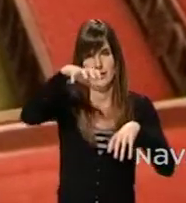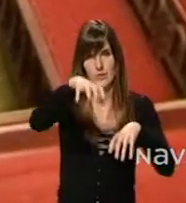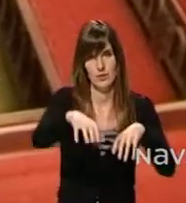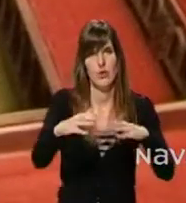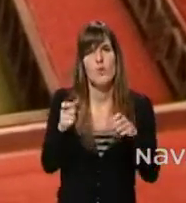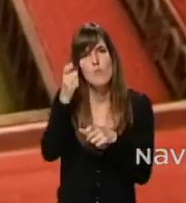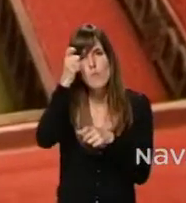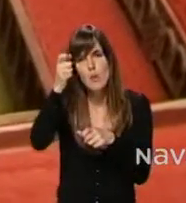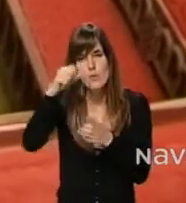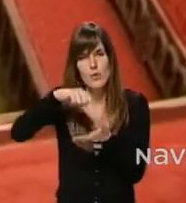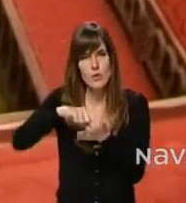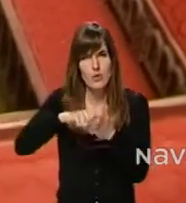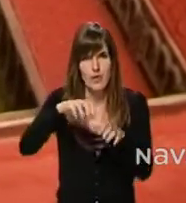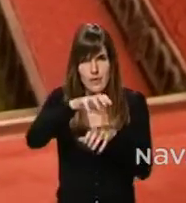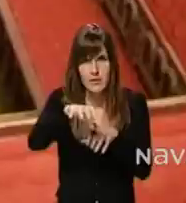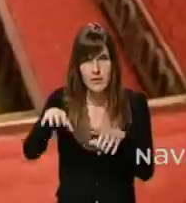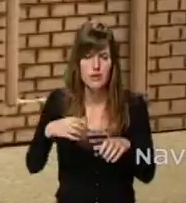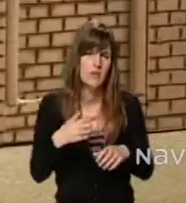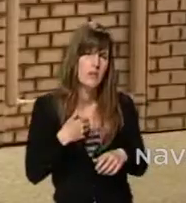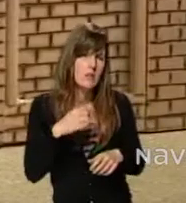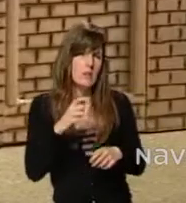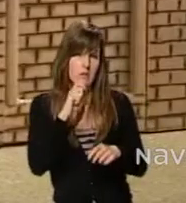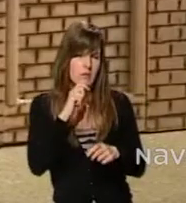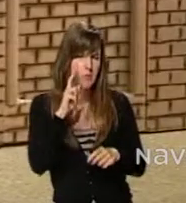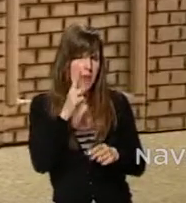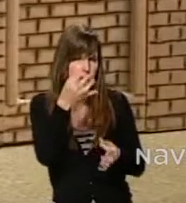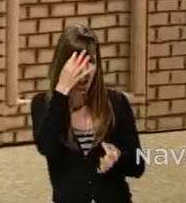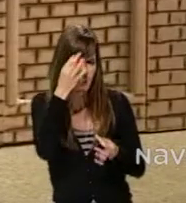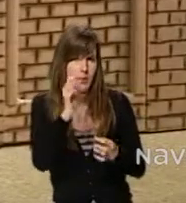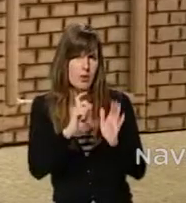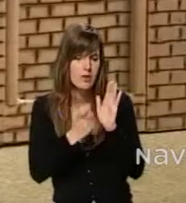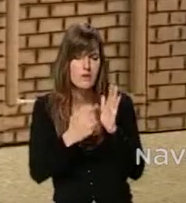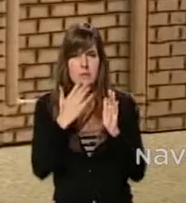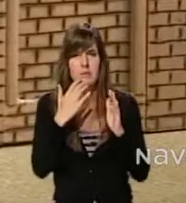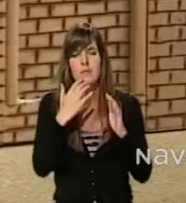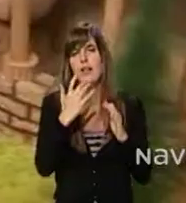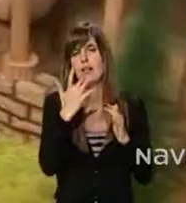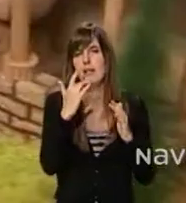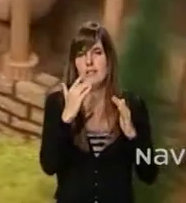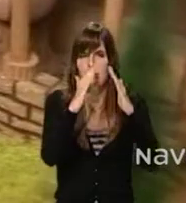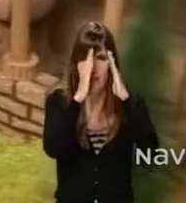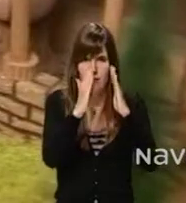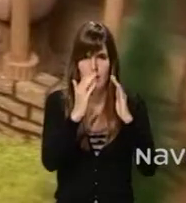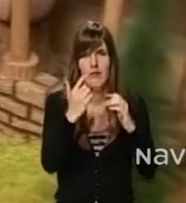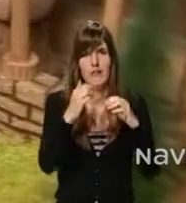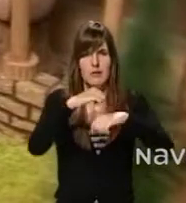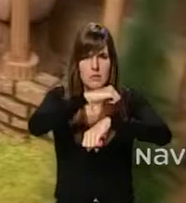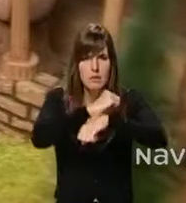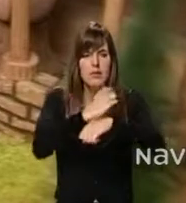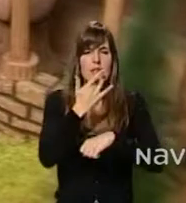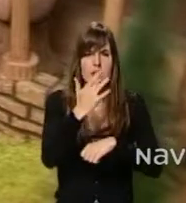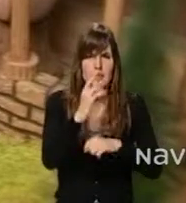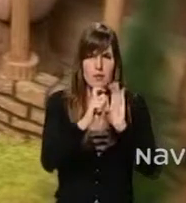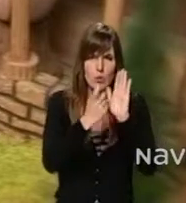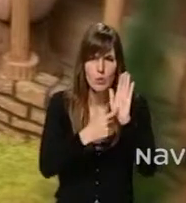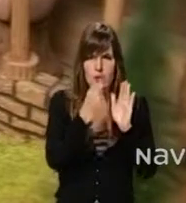pueblo, una ciudad. Está todo hasta el mínimo detalle, las vidrieras, los monjes en el interior. Sí,